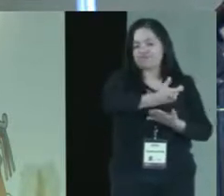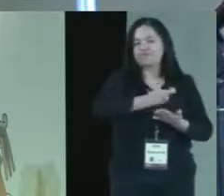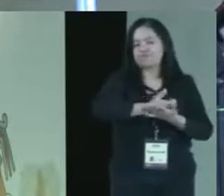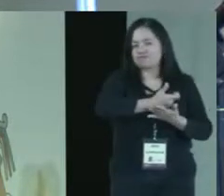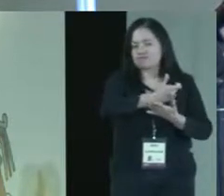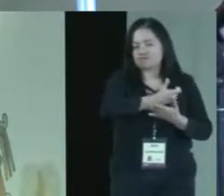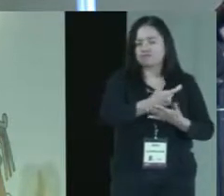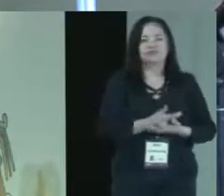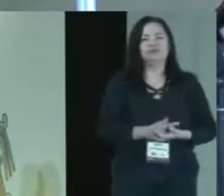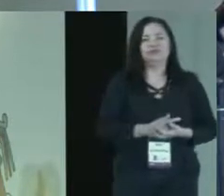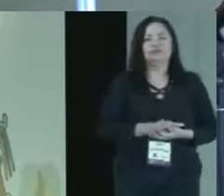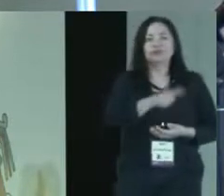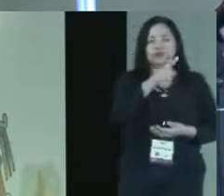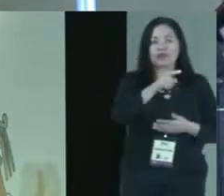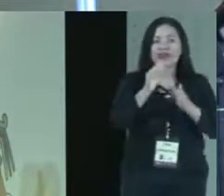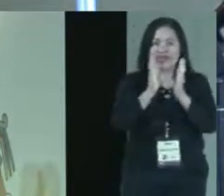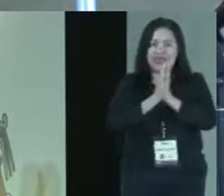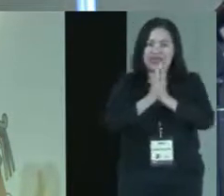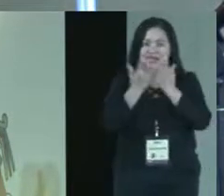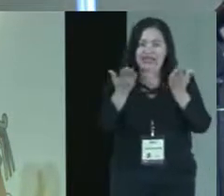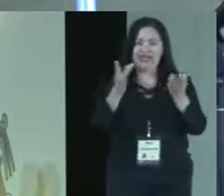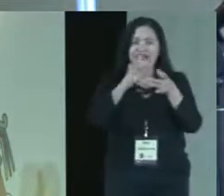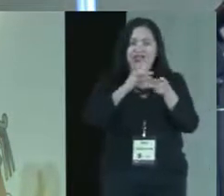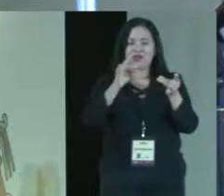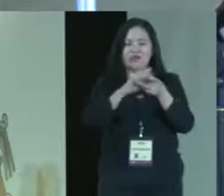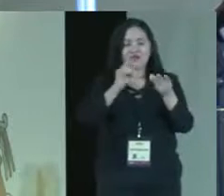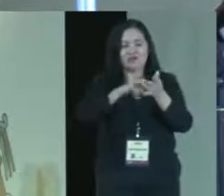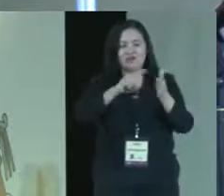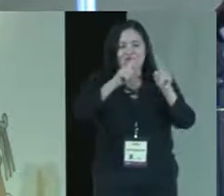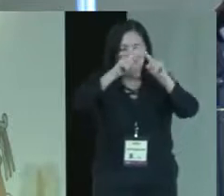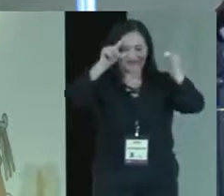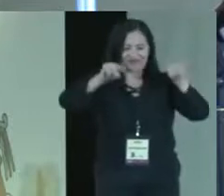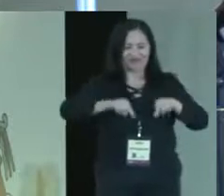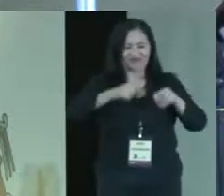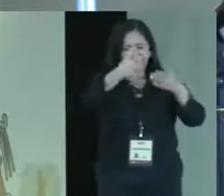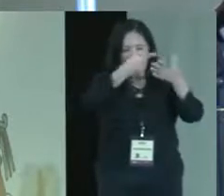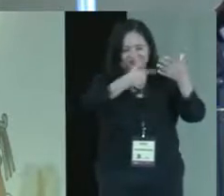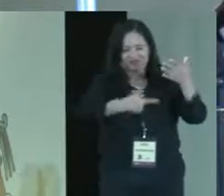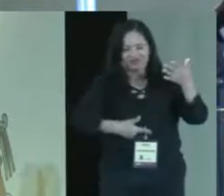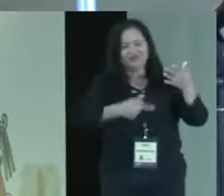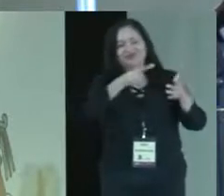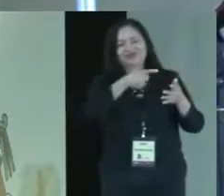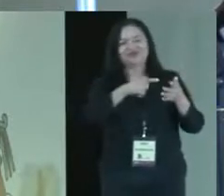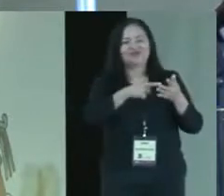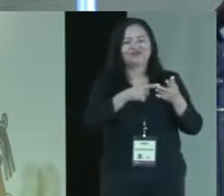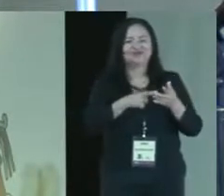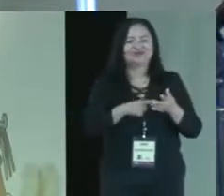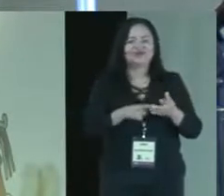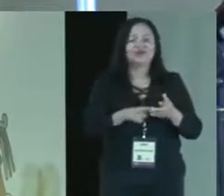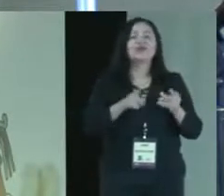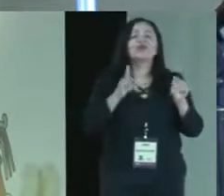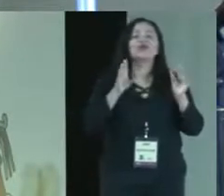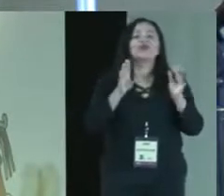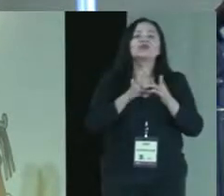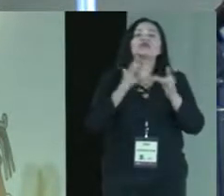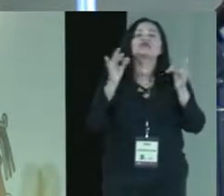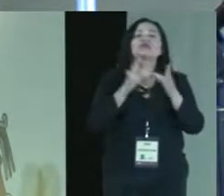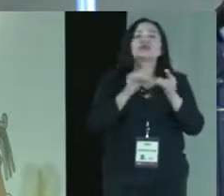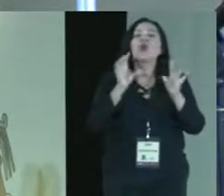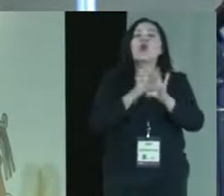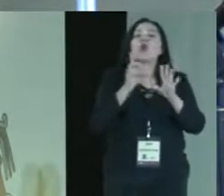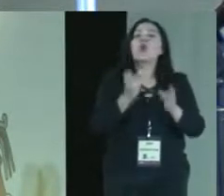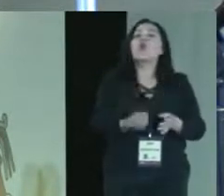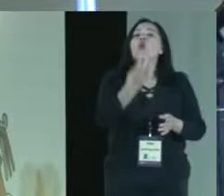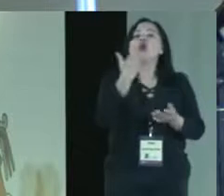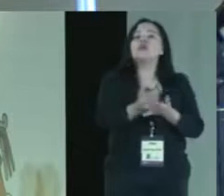libro, Saúl trae una tabla completa muy buena y muy importante de donde se indexa el